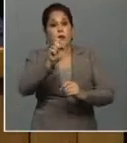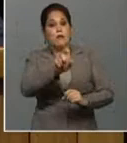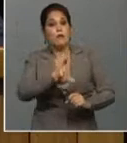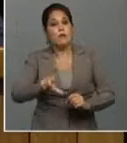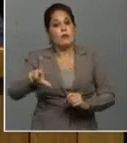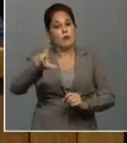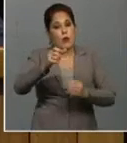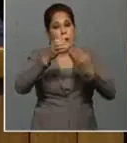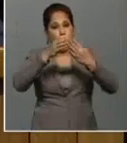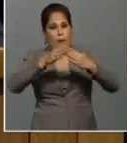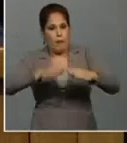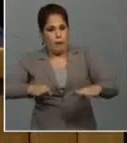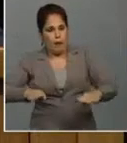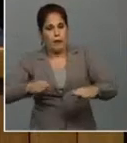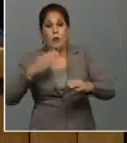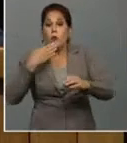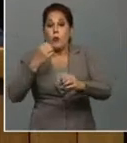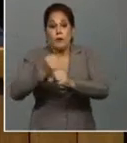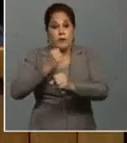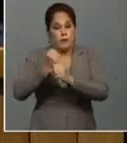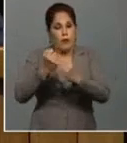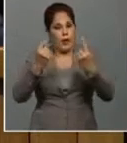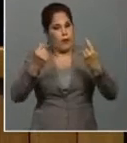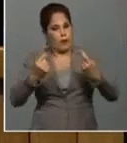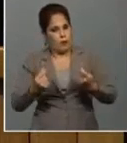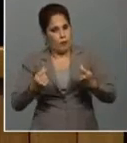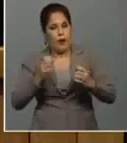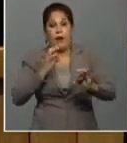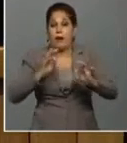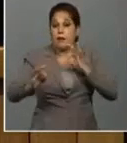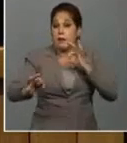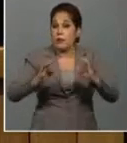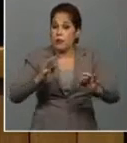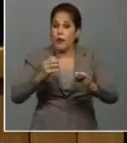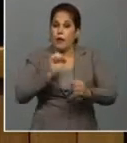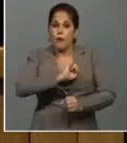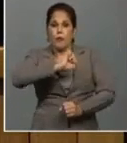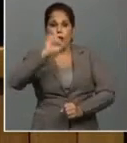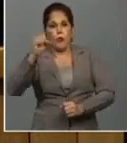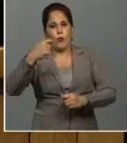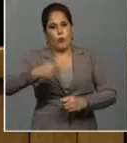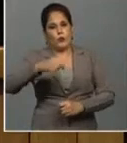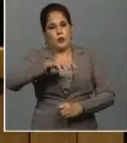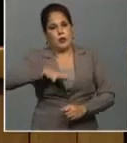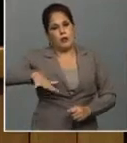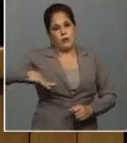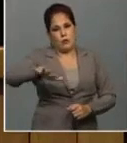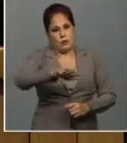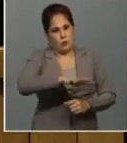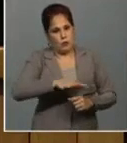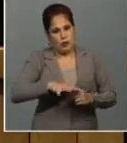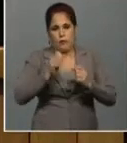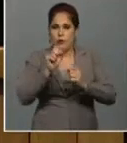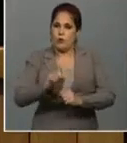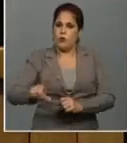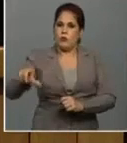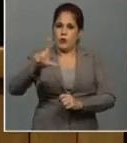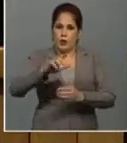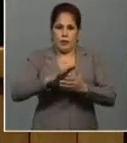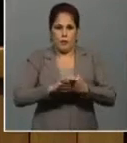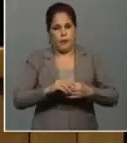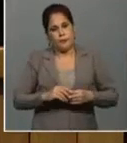la paz la eficiencia económica la seguridad de justicia social el socialismo